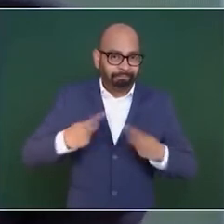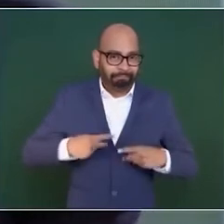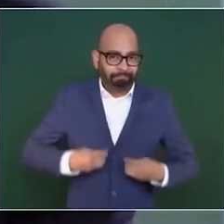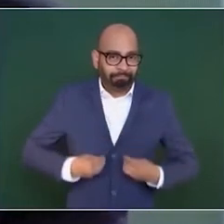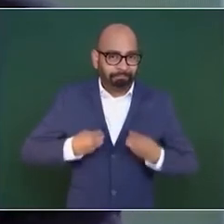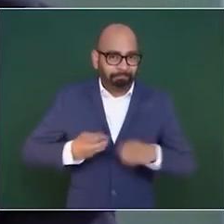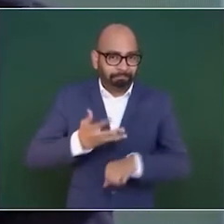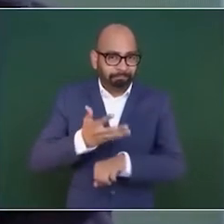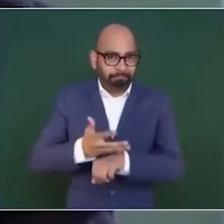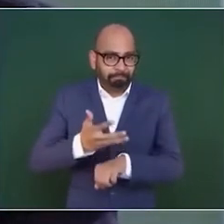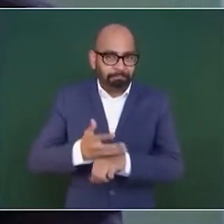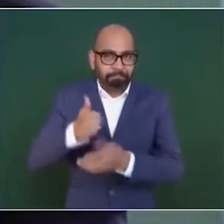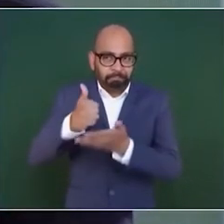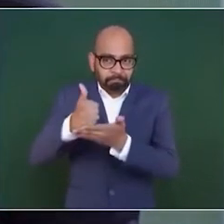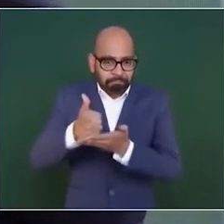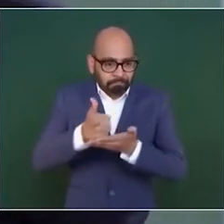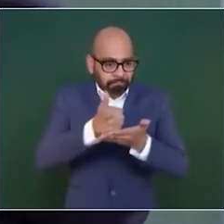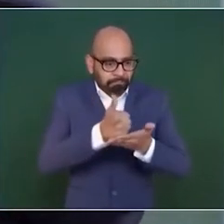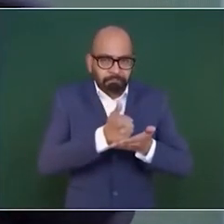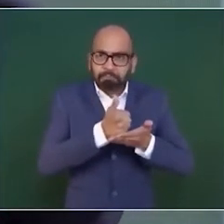en momentos muy difíciles.